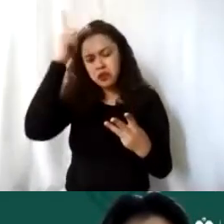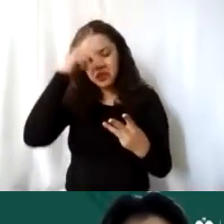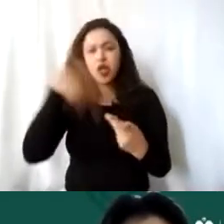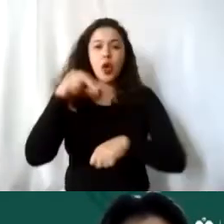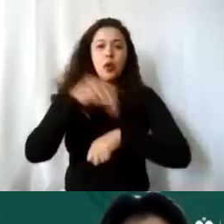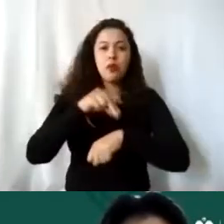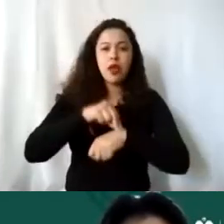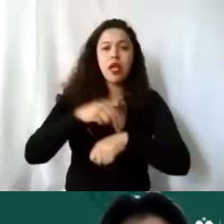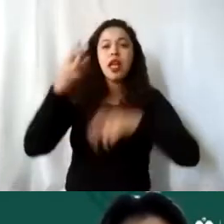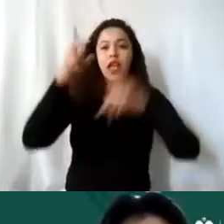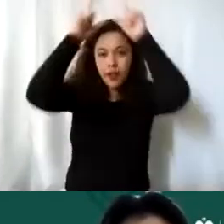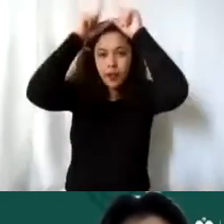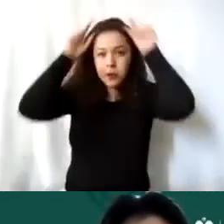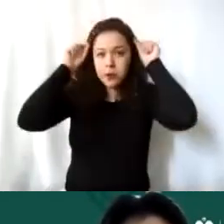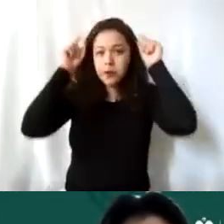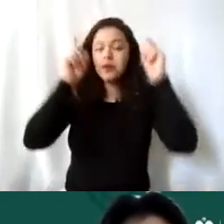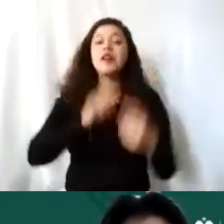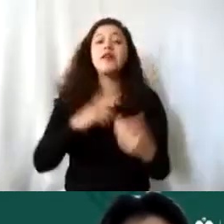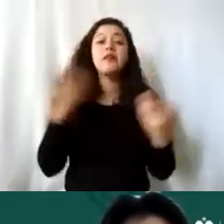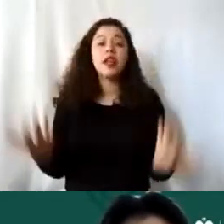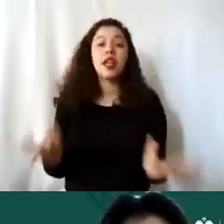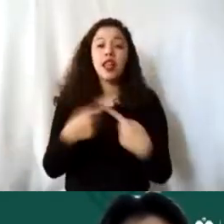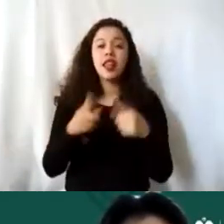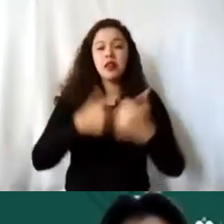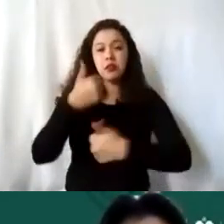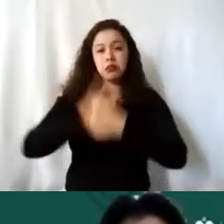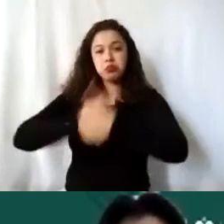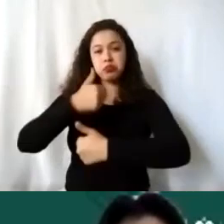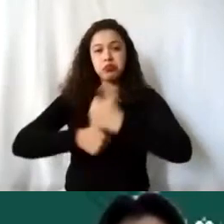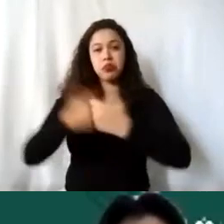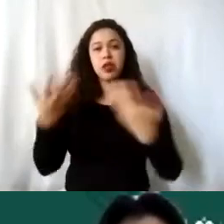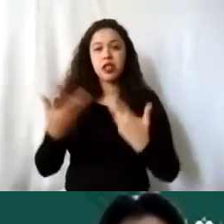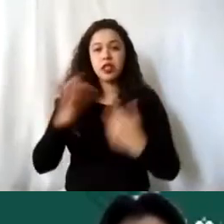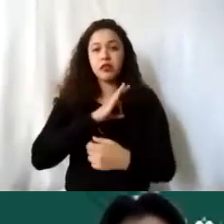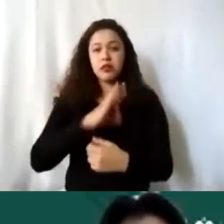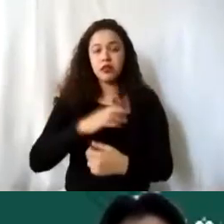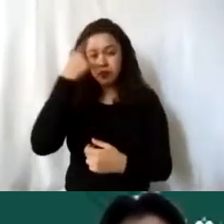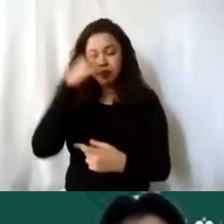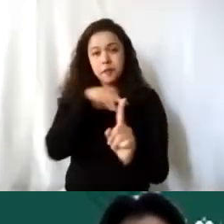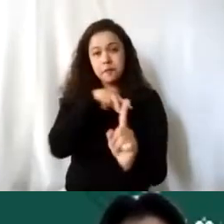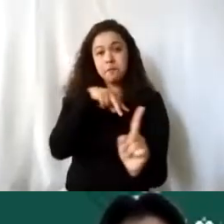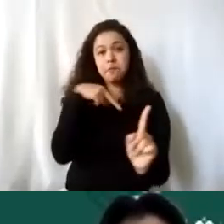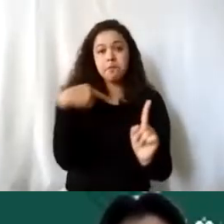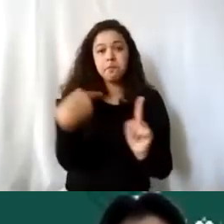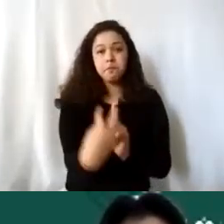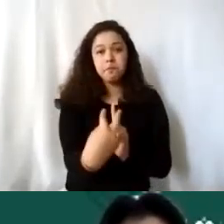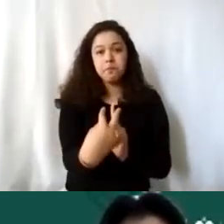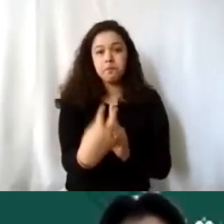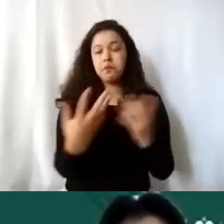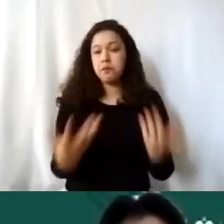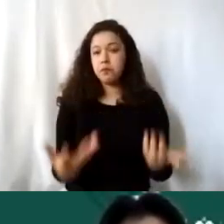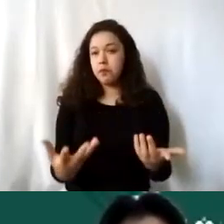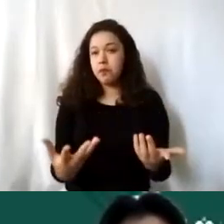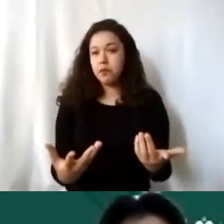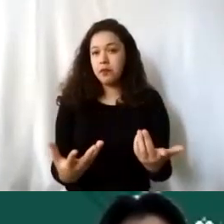una enfermera, diferentes profesiones pueden hacer una mirada distinta. Ajá. Y la mirada